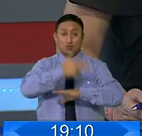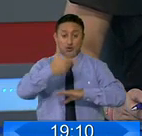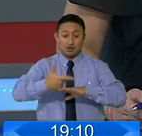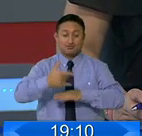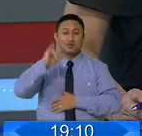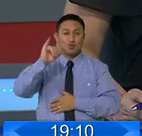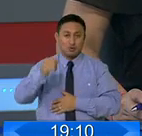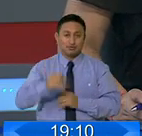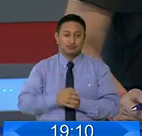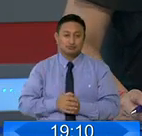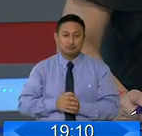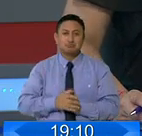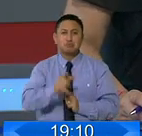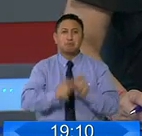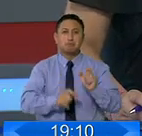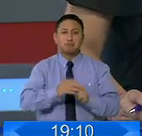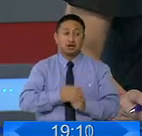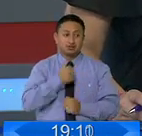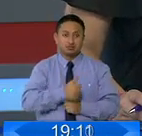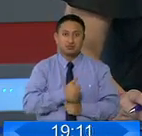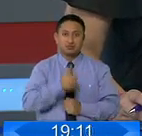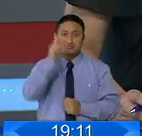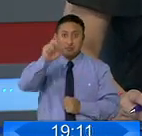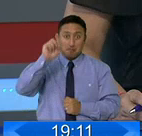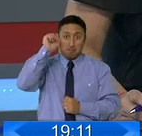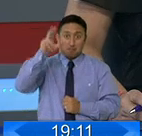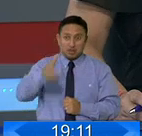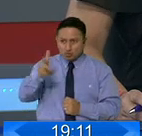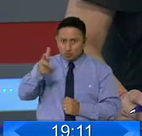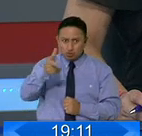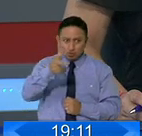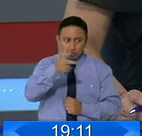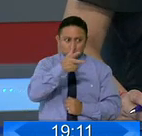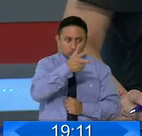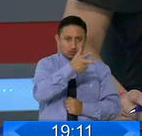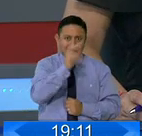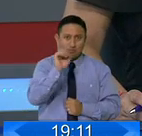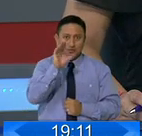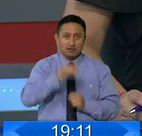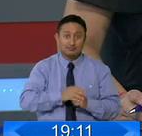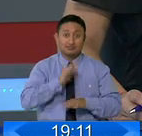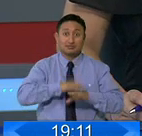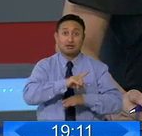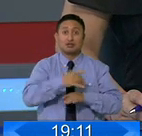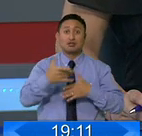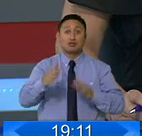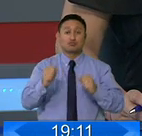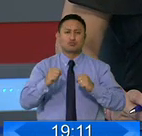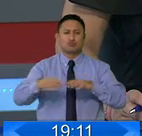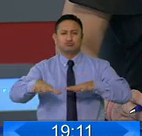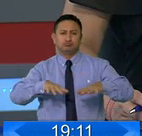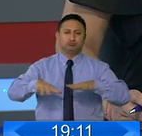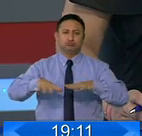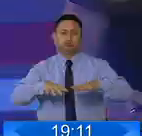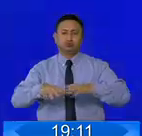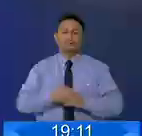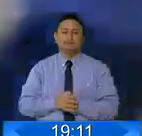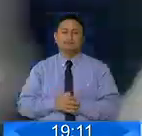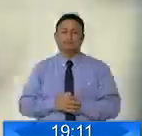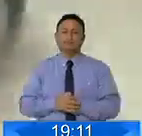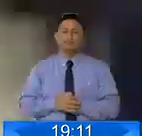del jueves. Los usuarios viralizaron los momentos de terror que produjo este movimiento telúrico.